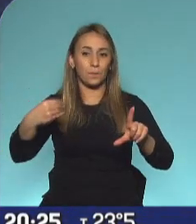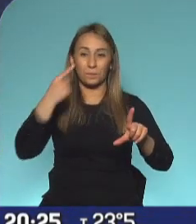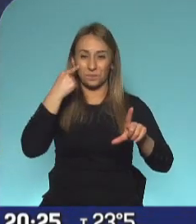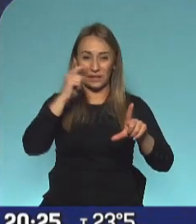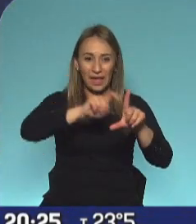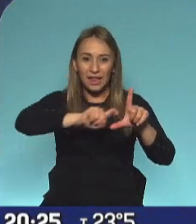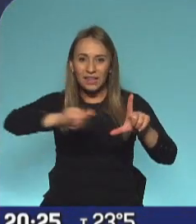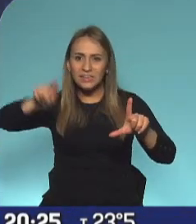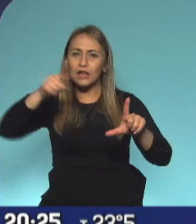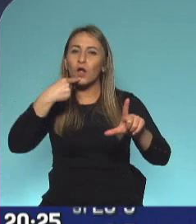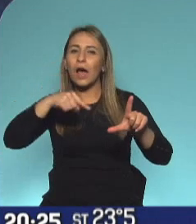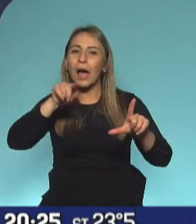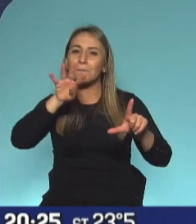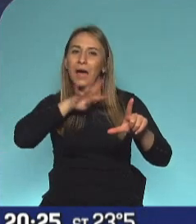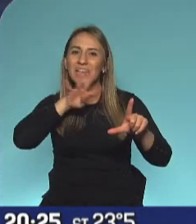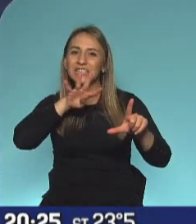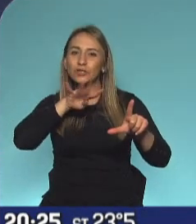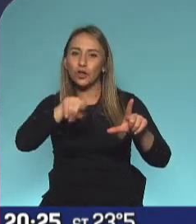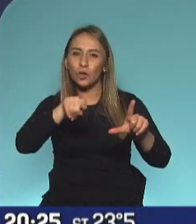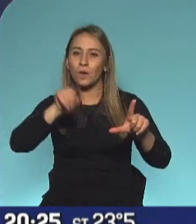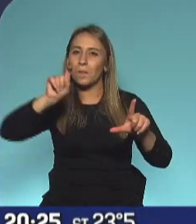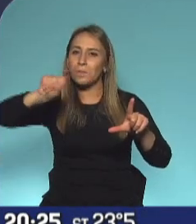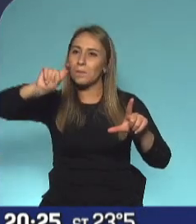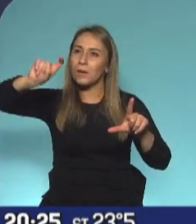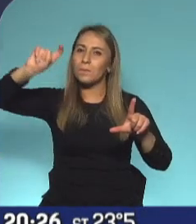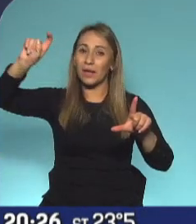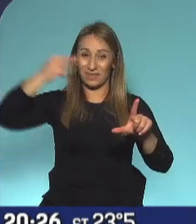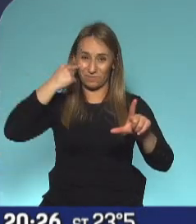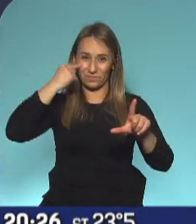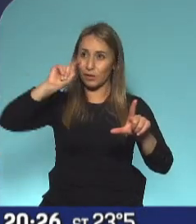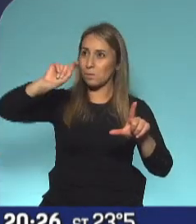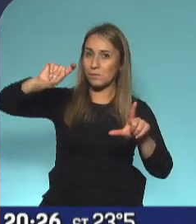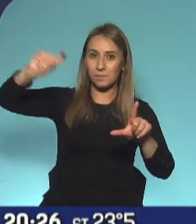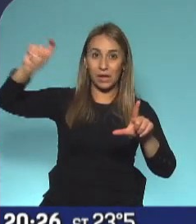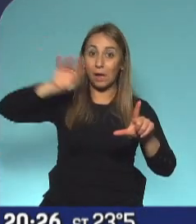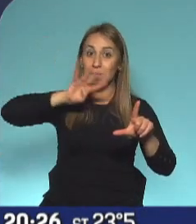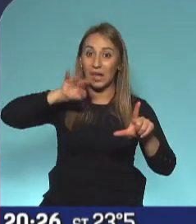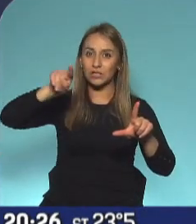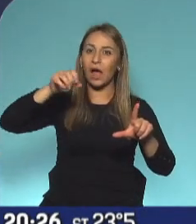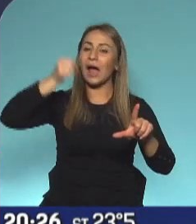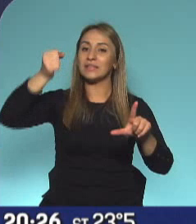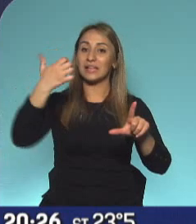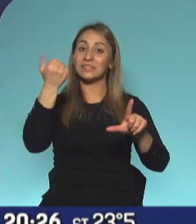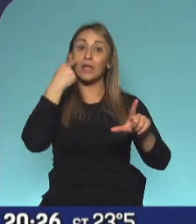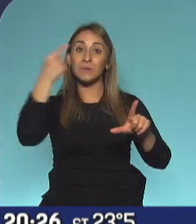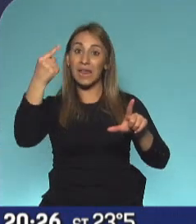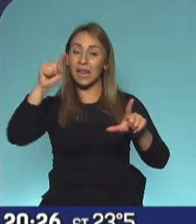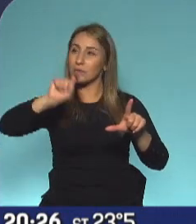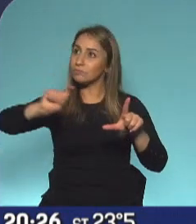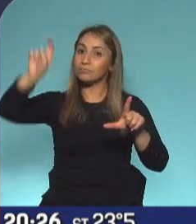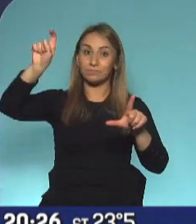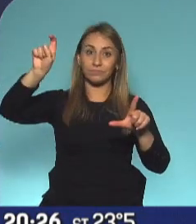niñita que ven ahí en amarillito, sí, que es de punteada, digamos, con, sí, rayitas, sí, que va hasta 6.000, sí, es